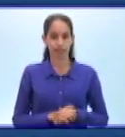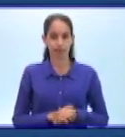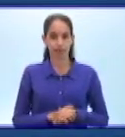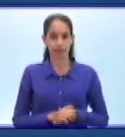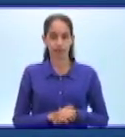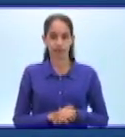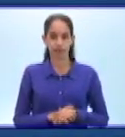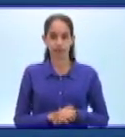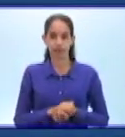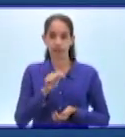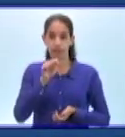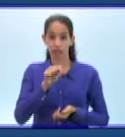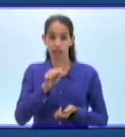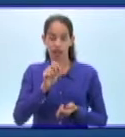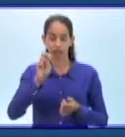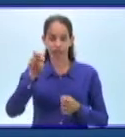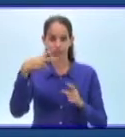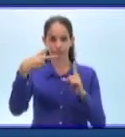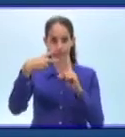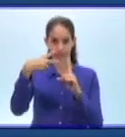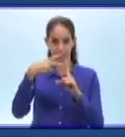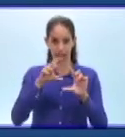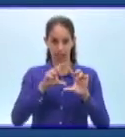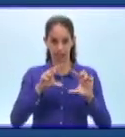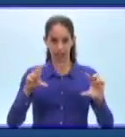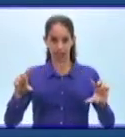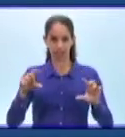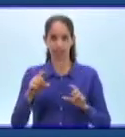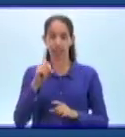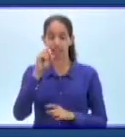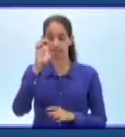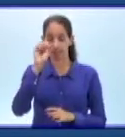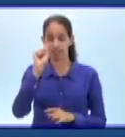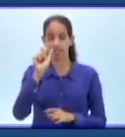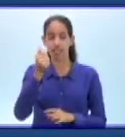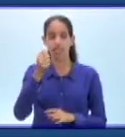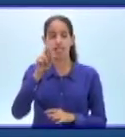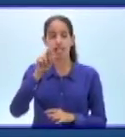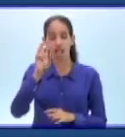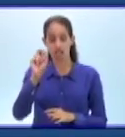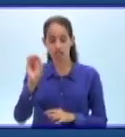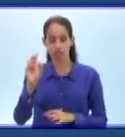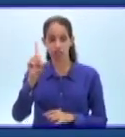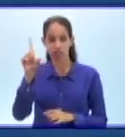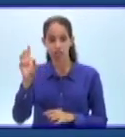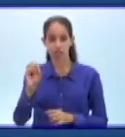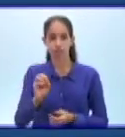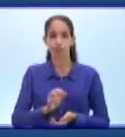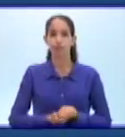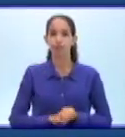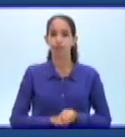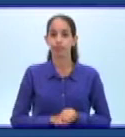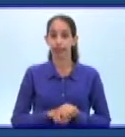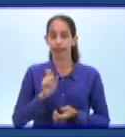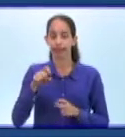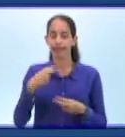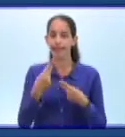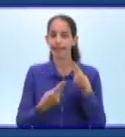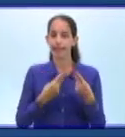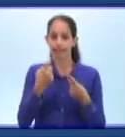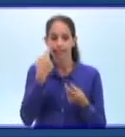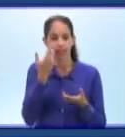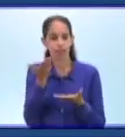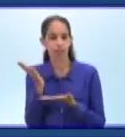Vamos al desarrollo. Mi madre se dibuja como brújula para mi vida. Yo hablé de